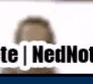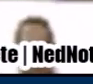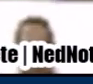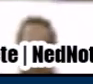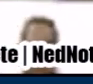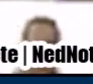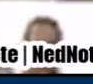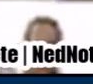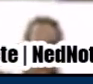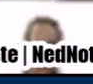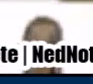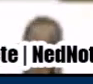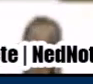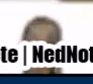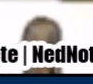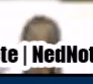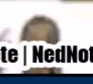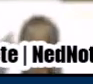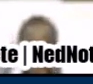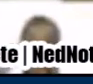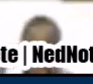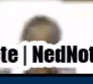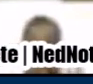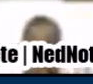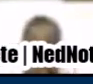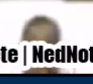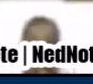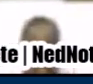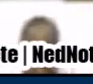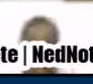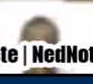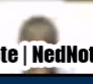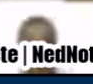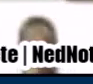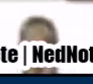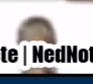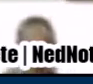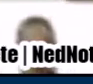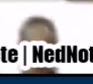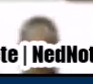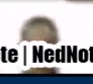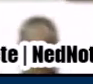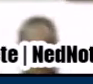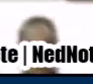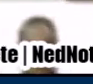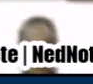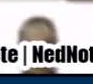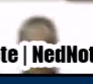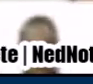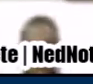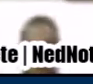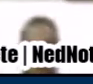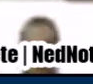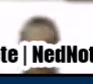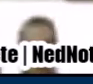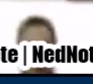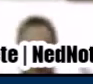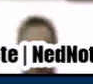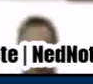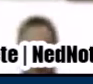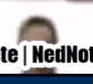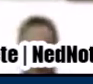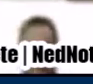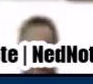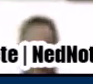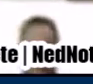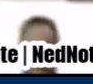fueron 2 semanas donde la OEA, la Unión Europea, nuevos reconocimientos de países al gobierno encargado del